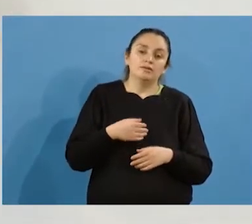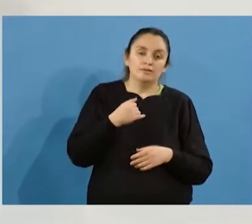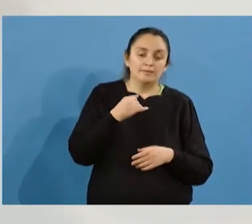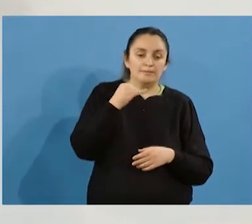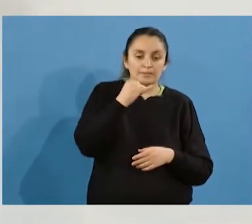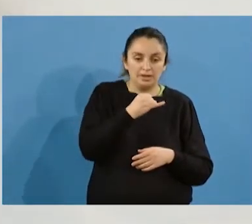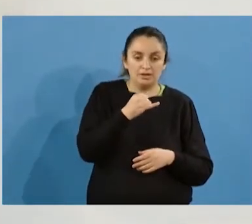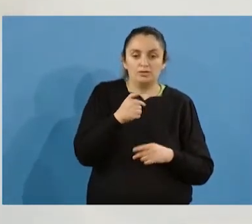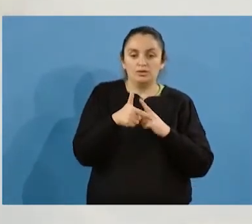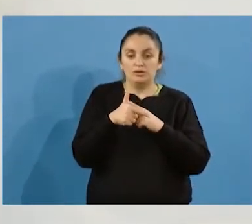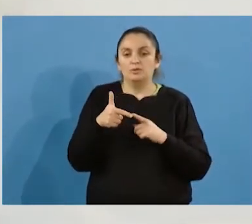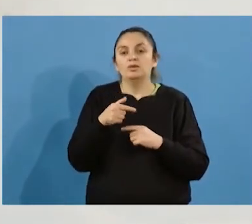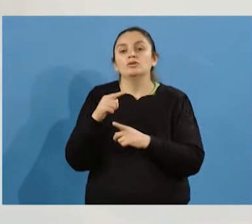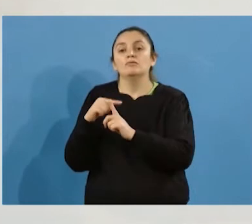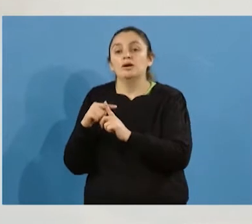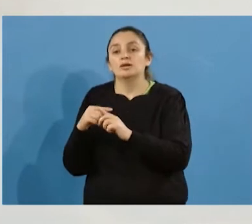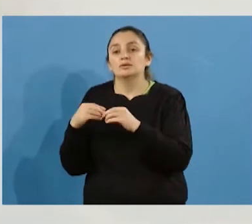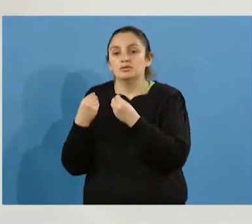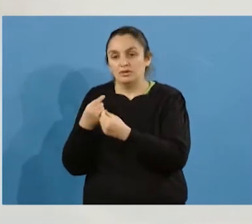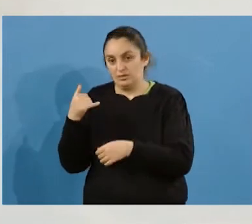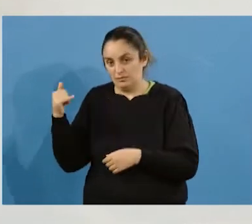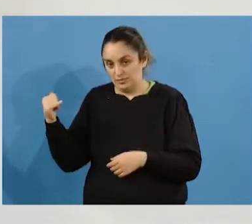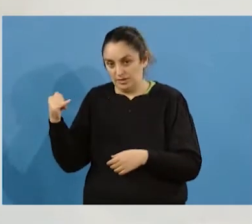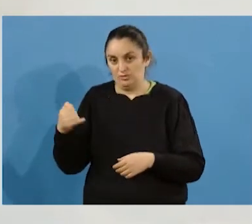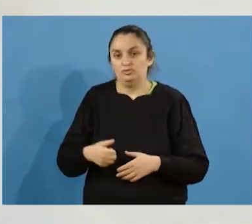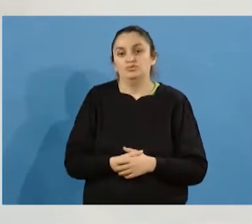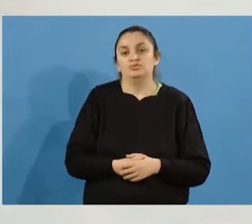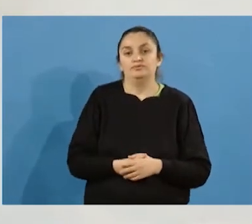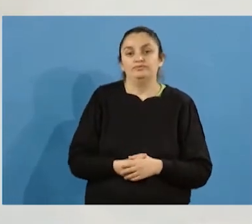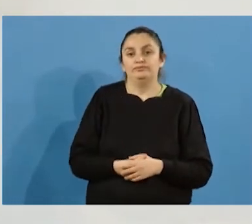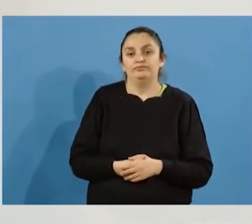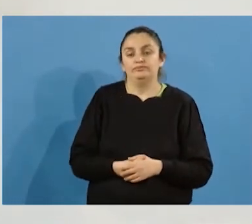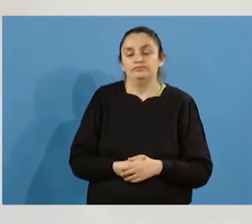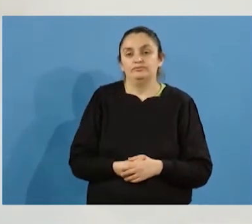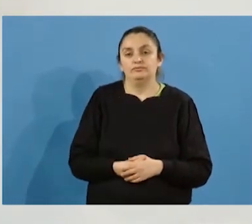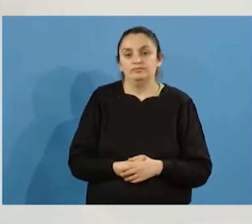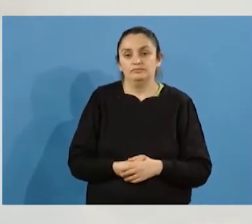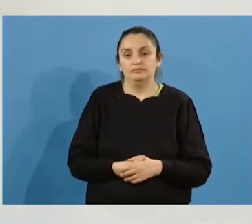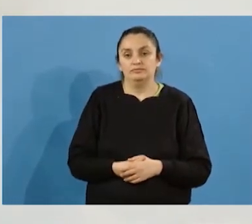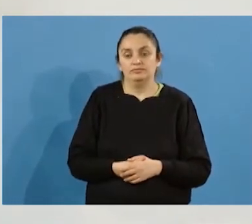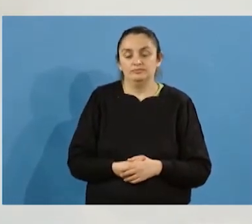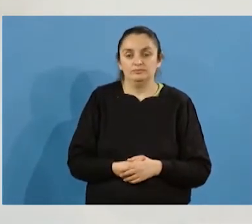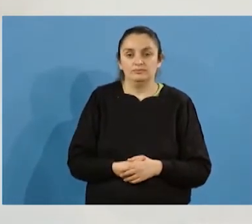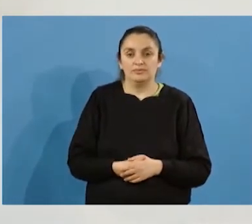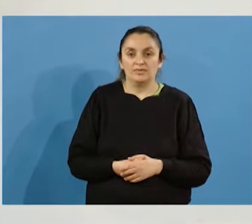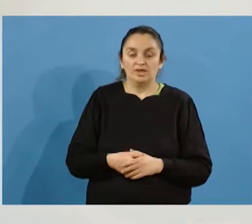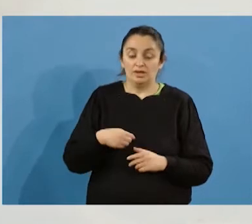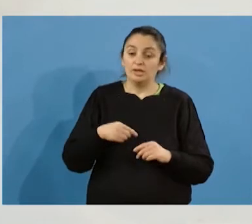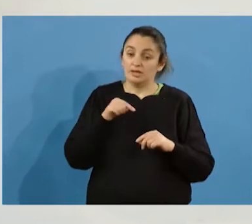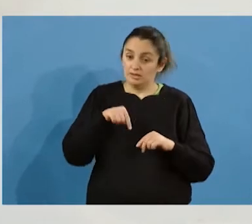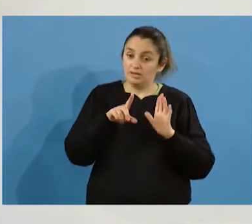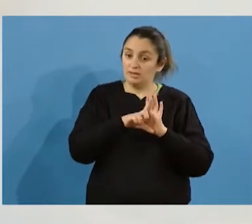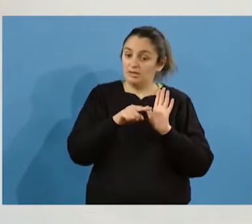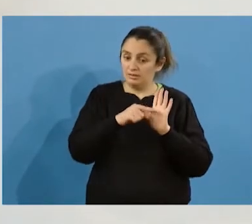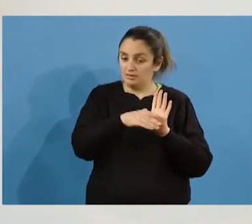/ más me va a quedar el menos dos que está ahí esa sería la aplicar las propiedades distributiva